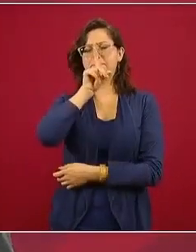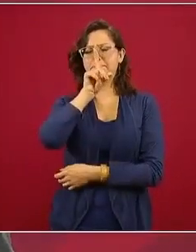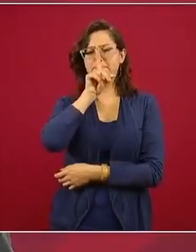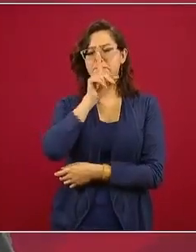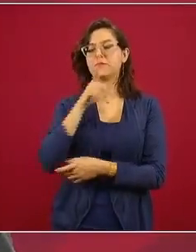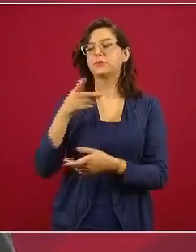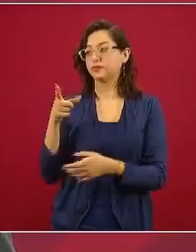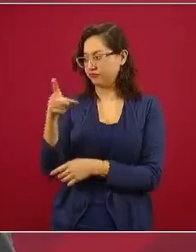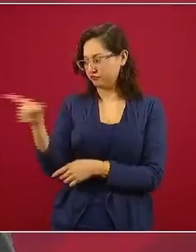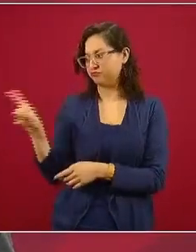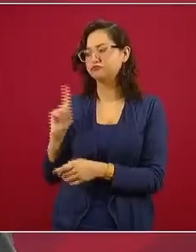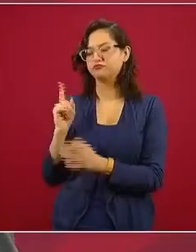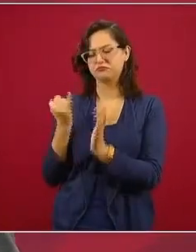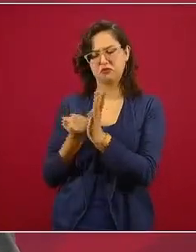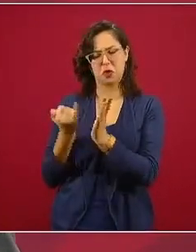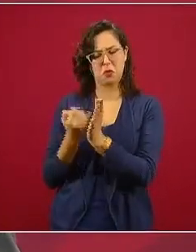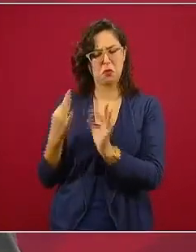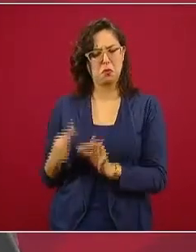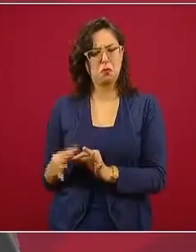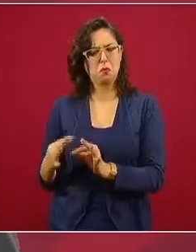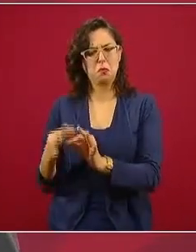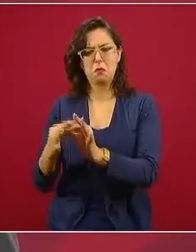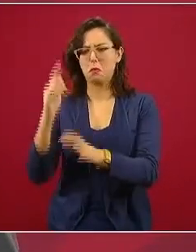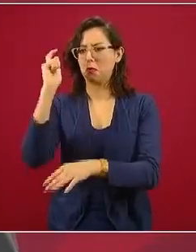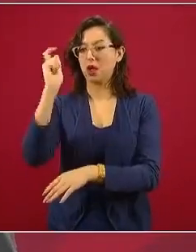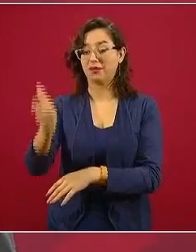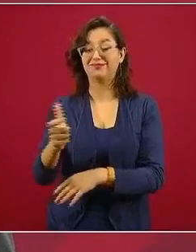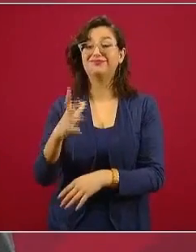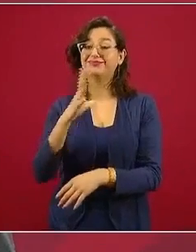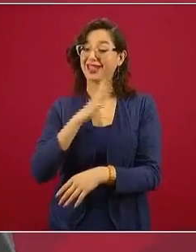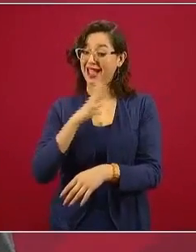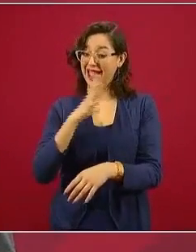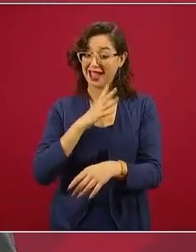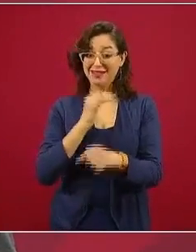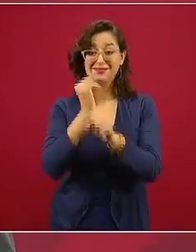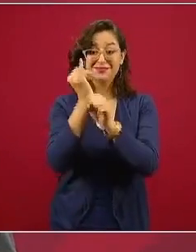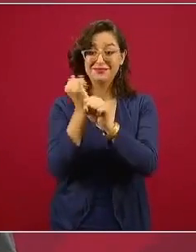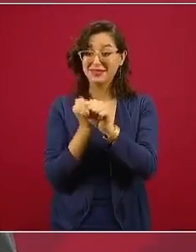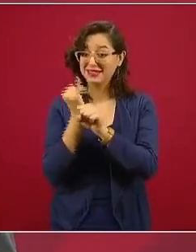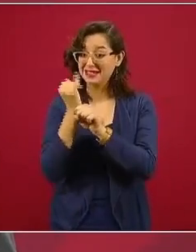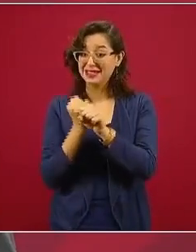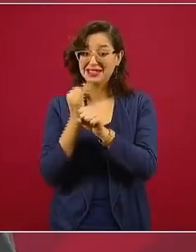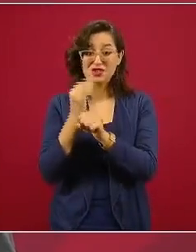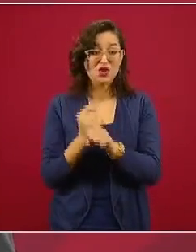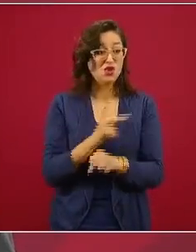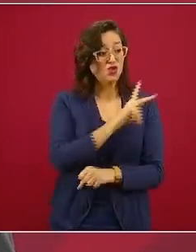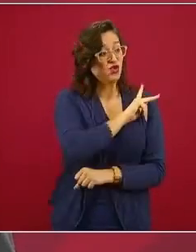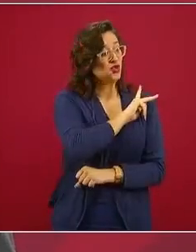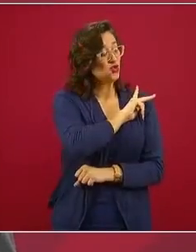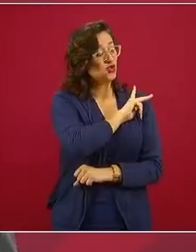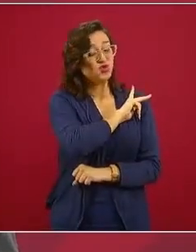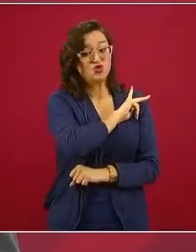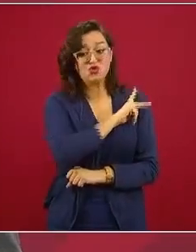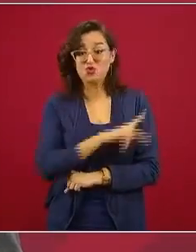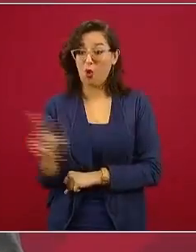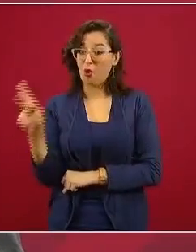una investigación sobre todos, no se va a dejar a nadie impune si se encuentra